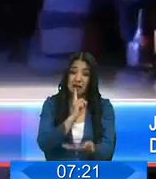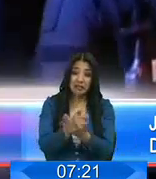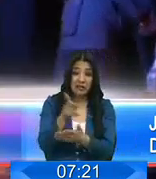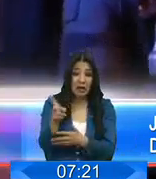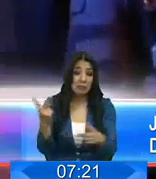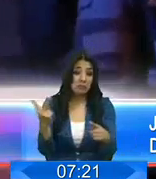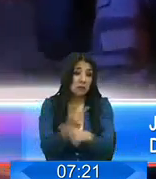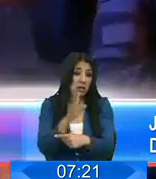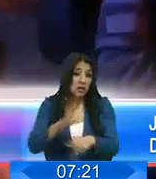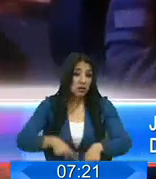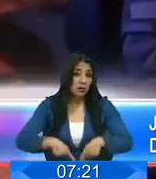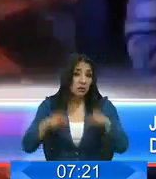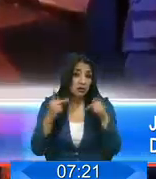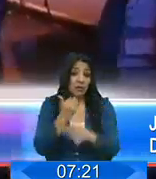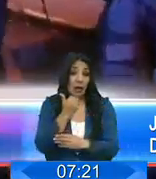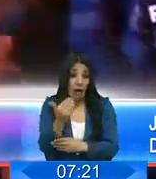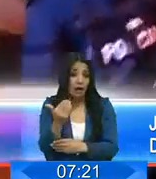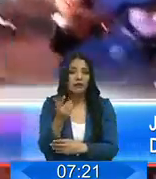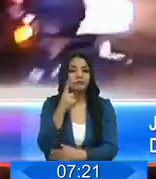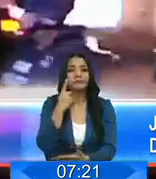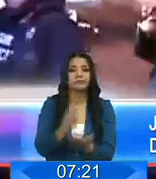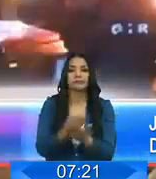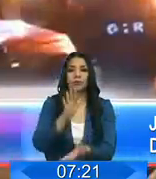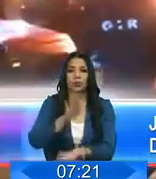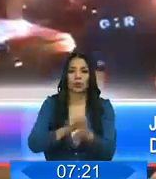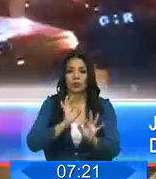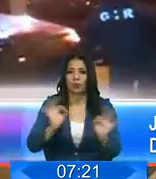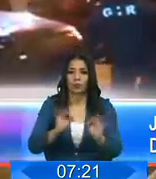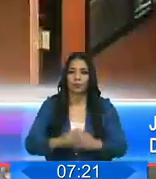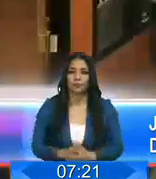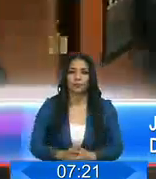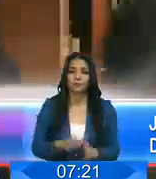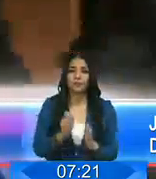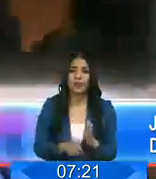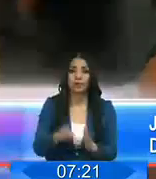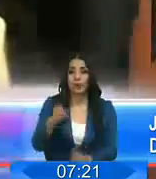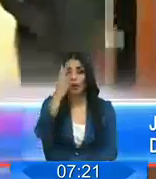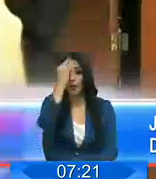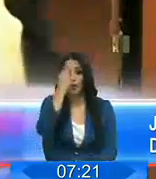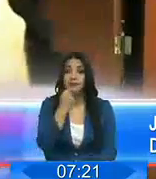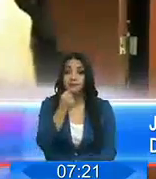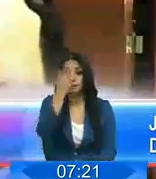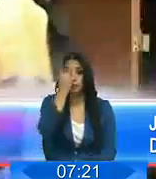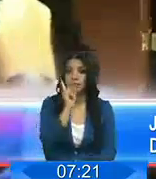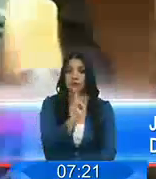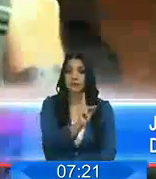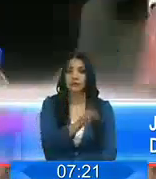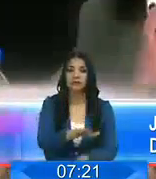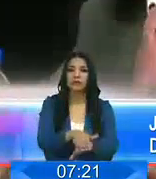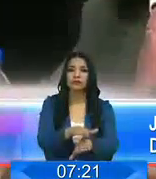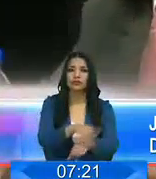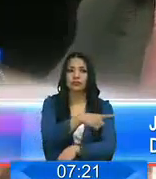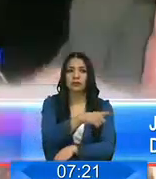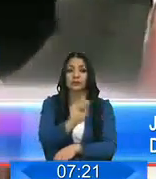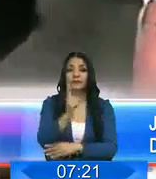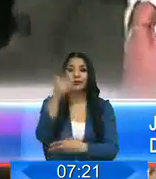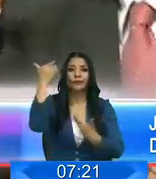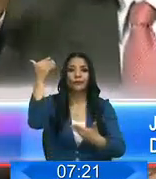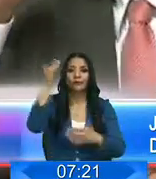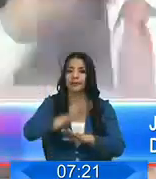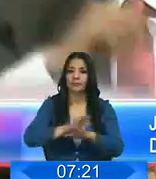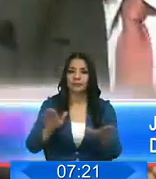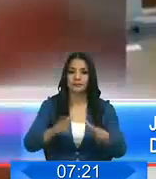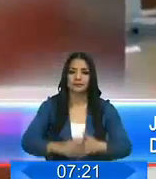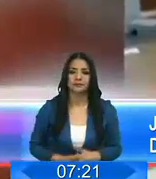las pretensiones que anunció como parte de la apelación. Por su parte, el abogado de Glass señaló que la decisión corresponde a un tema netamente